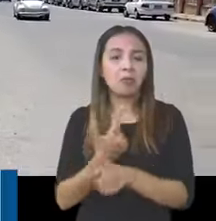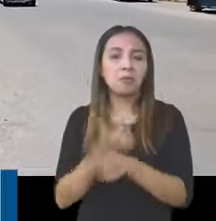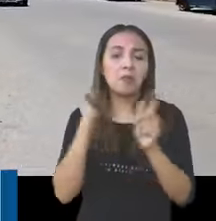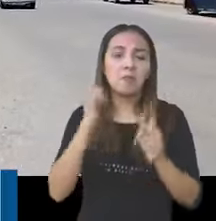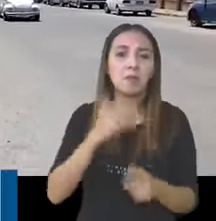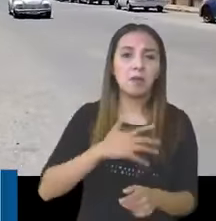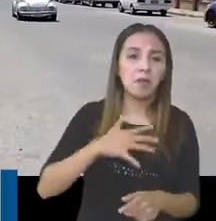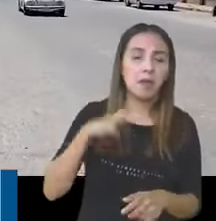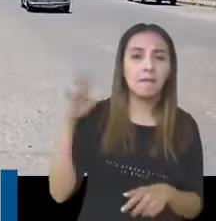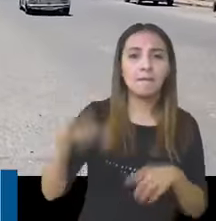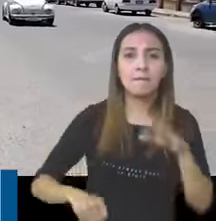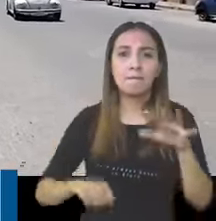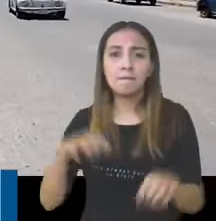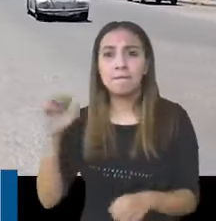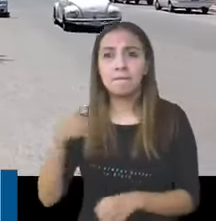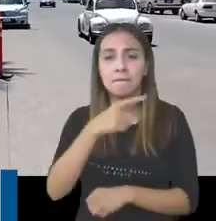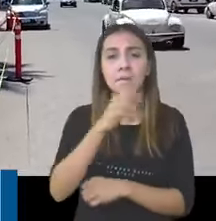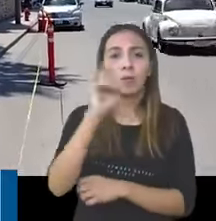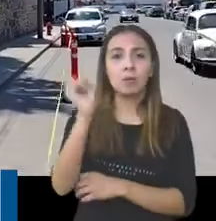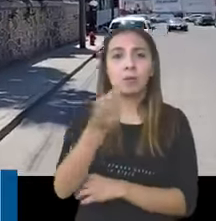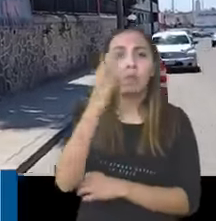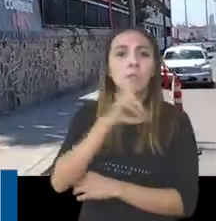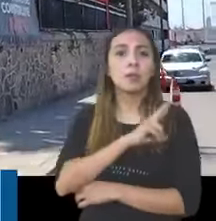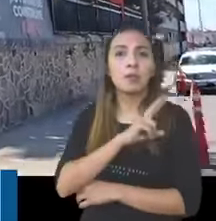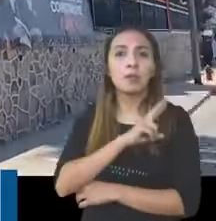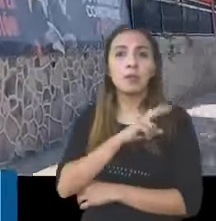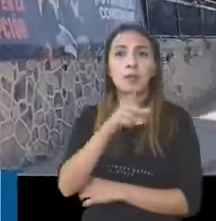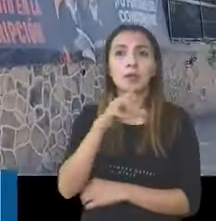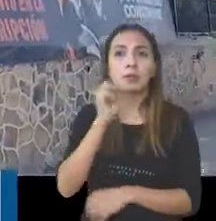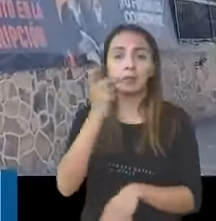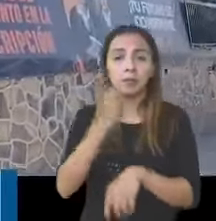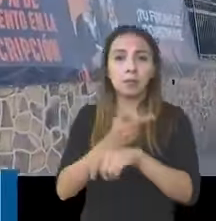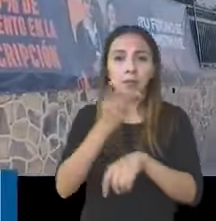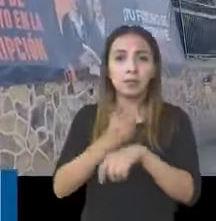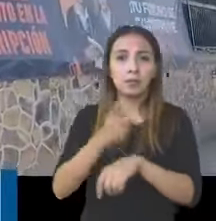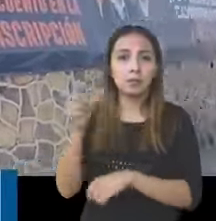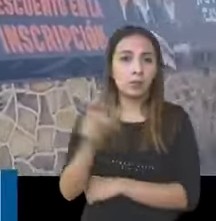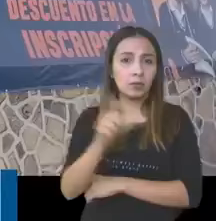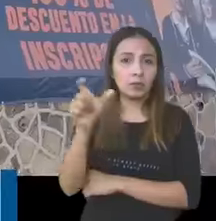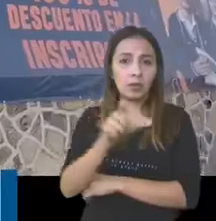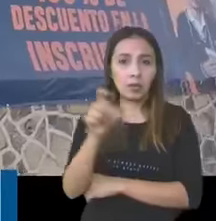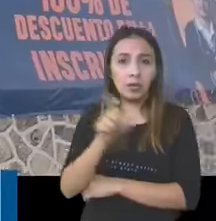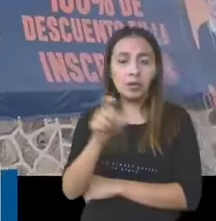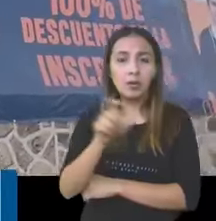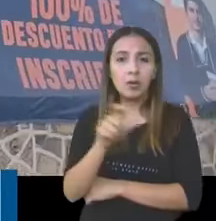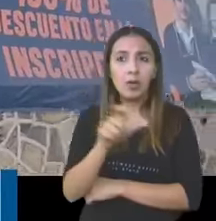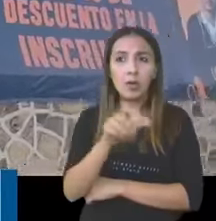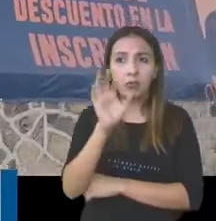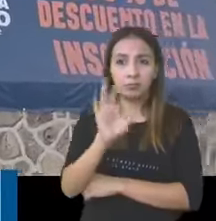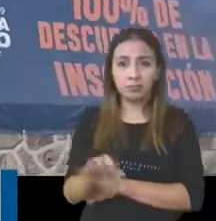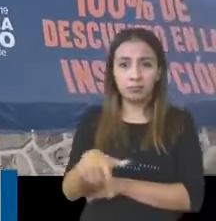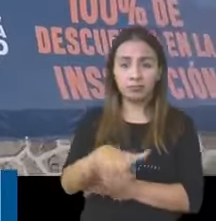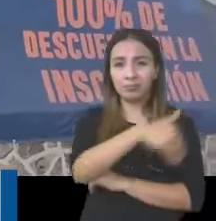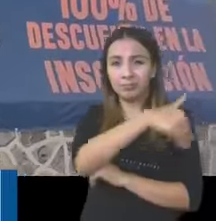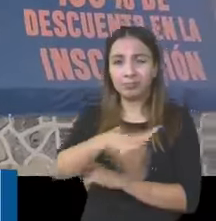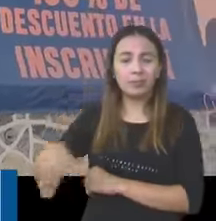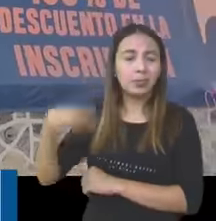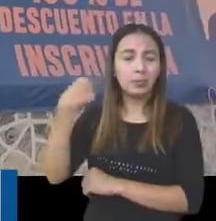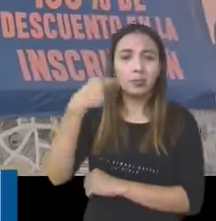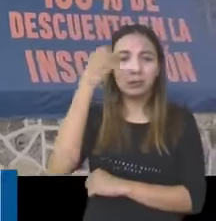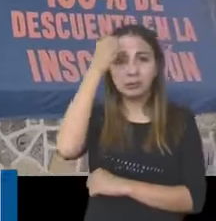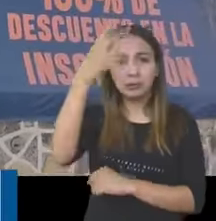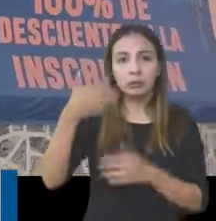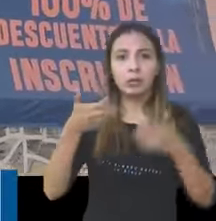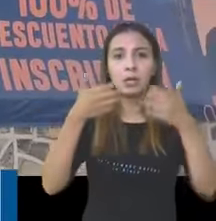escuela, universidad privada, y es Preparatoria Xochicalco, que está aquí exactamente, no recuerdo la calle, pero está